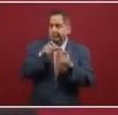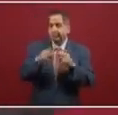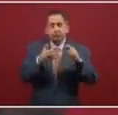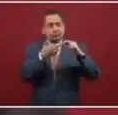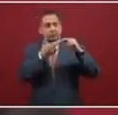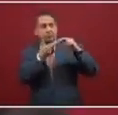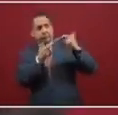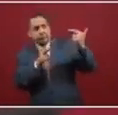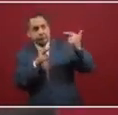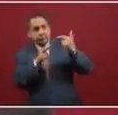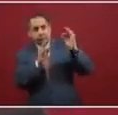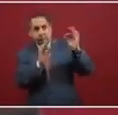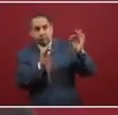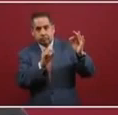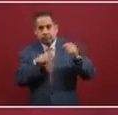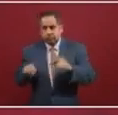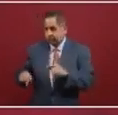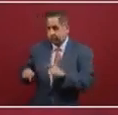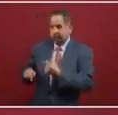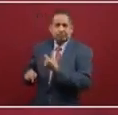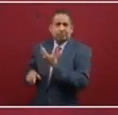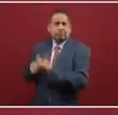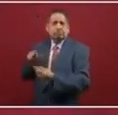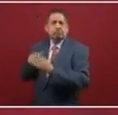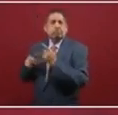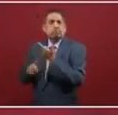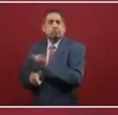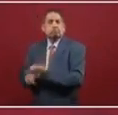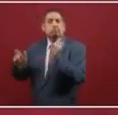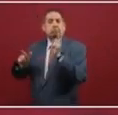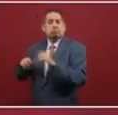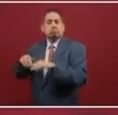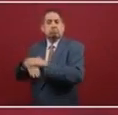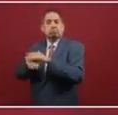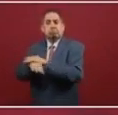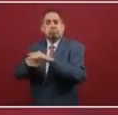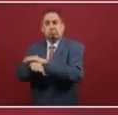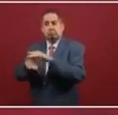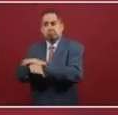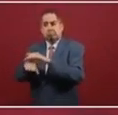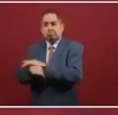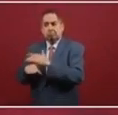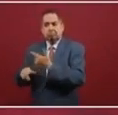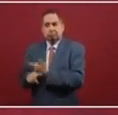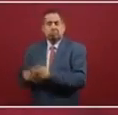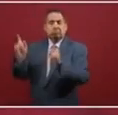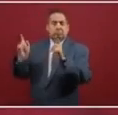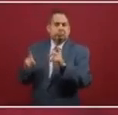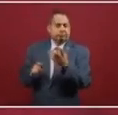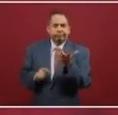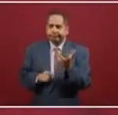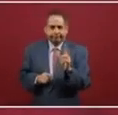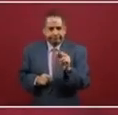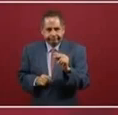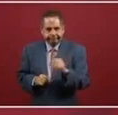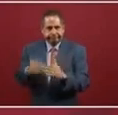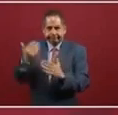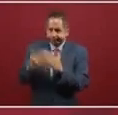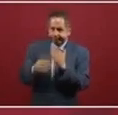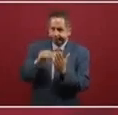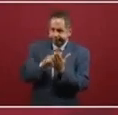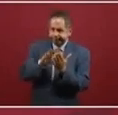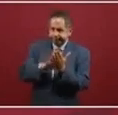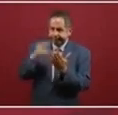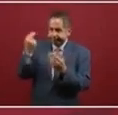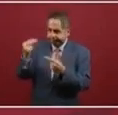y que pasen miles y miles de personas que ni siquiera están registradas. Eso no existe en ningún país del mundo.